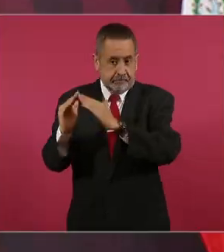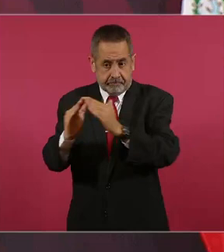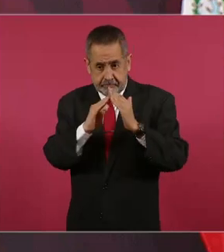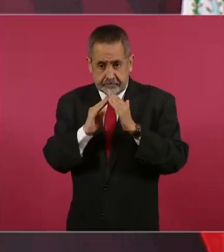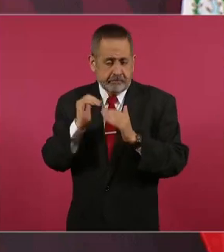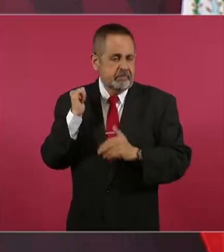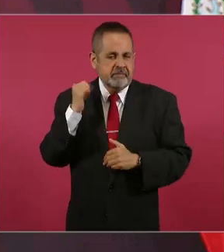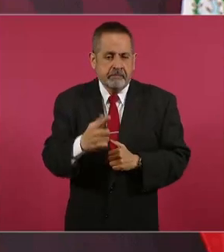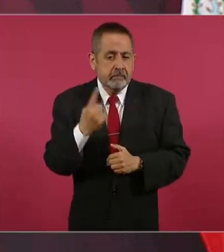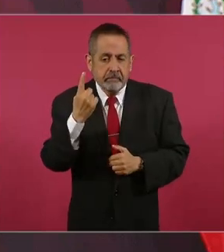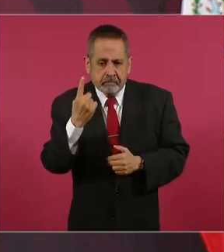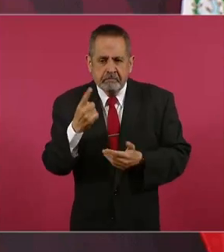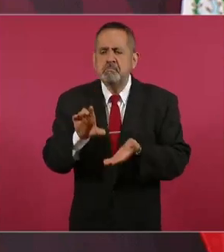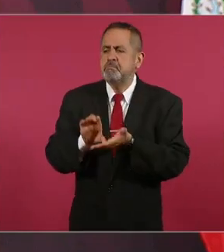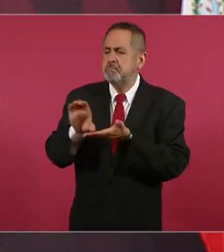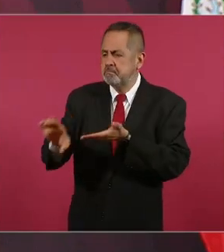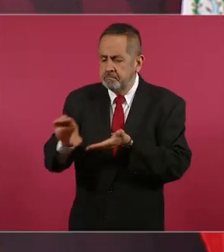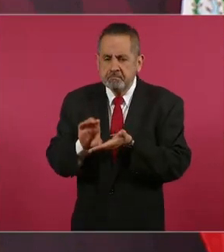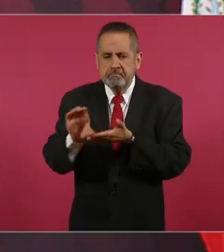un programa de bienestar.